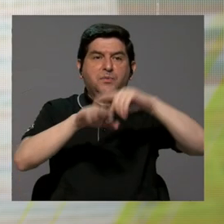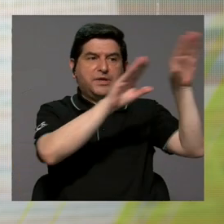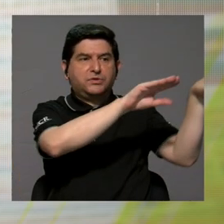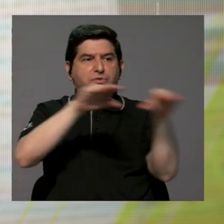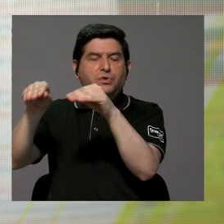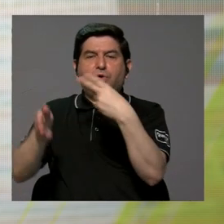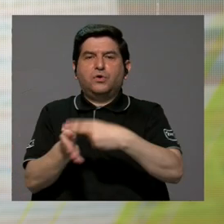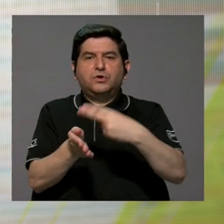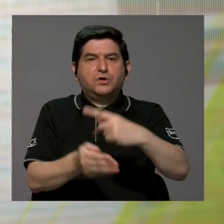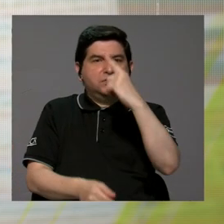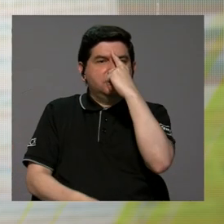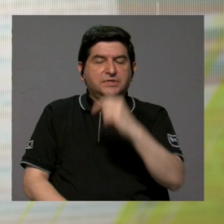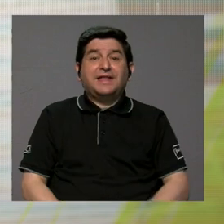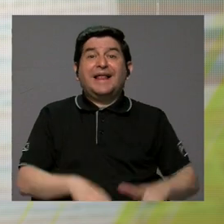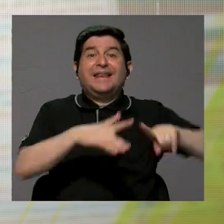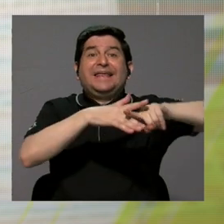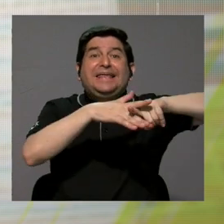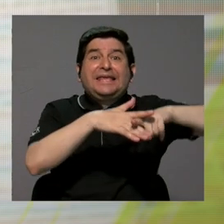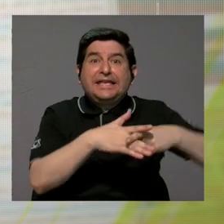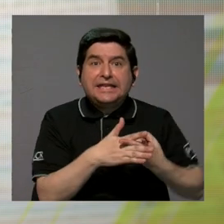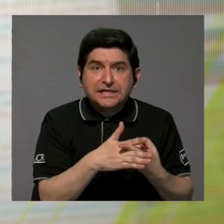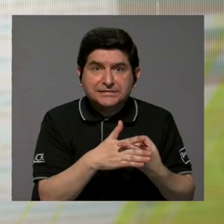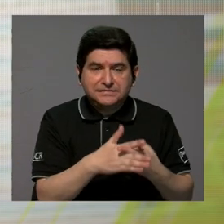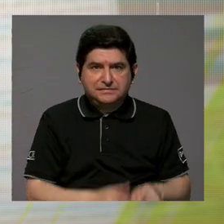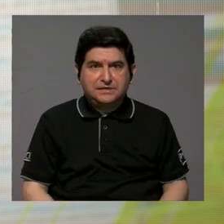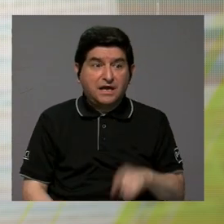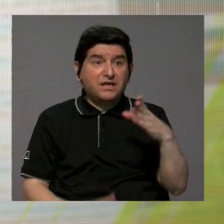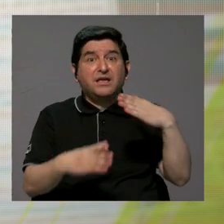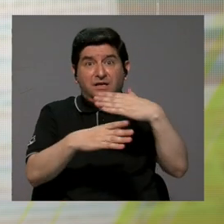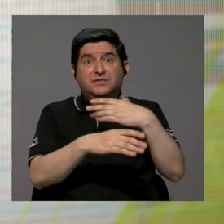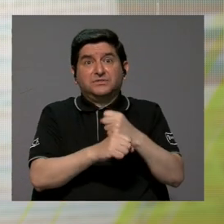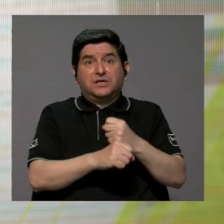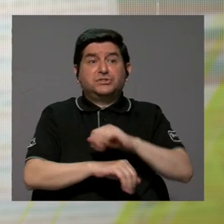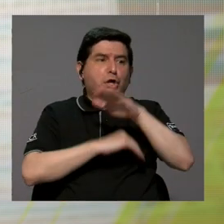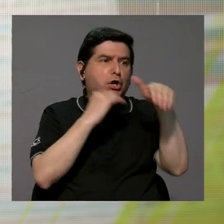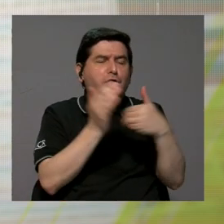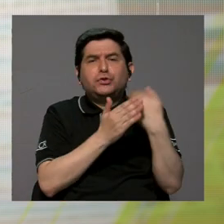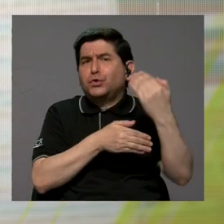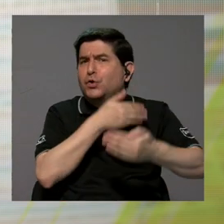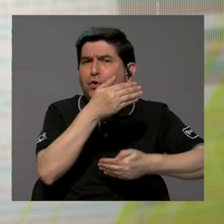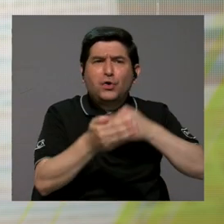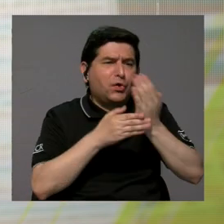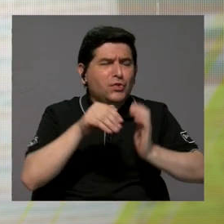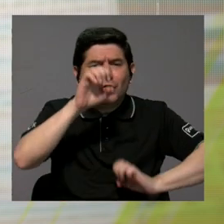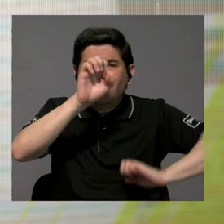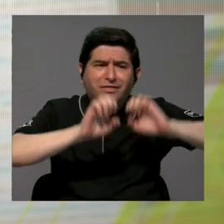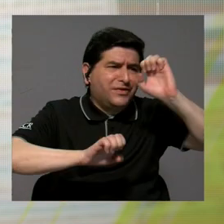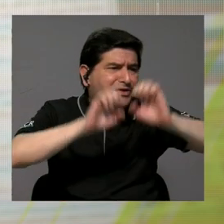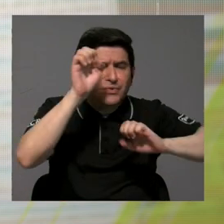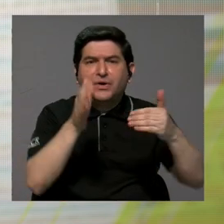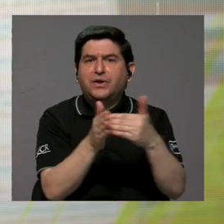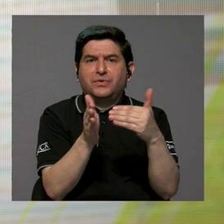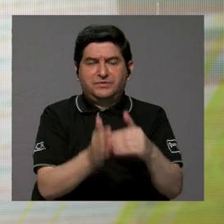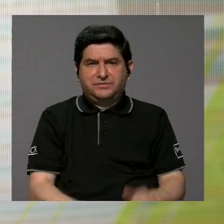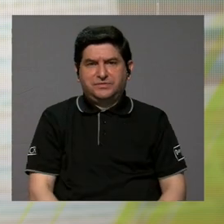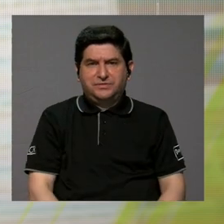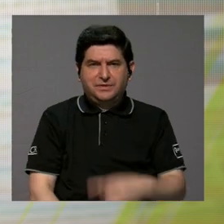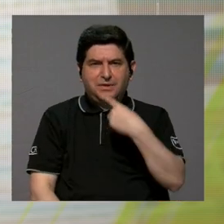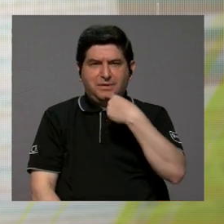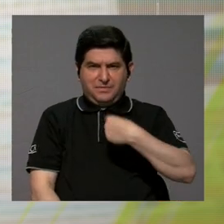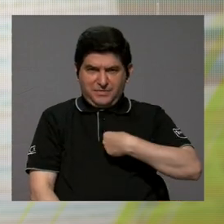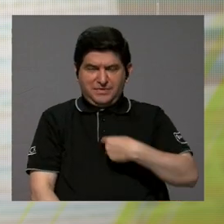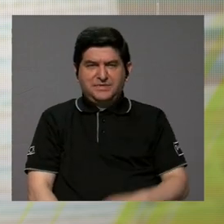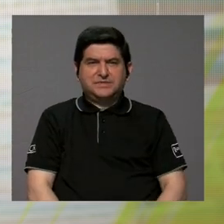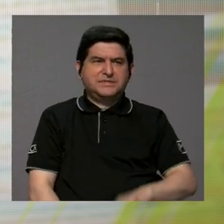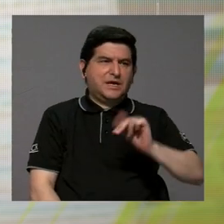Hospital Calderón Guardia se inicia, y eso es lo que se está haciendo, se inicia todo el proceso de valoración. Me decía